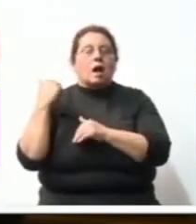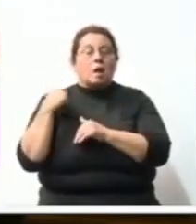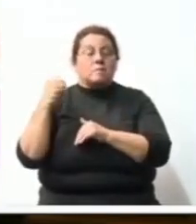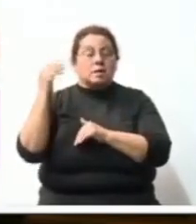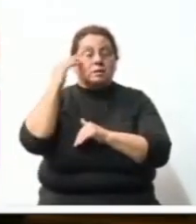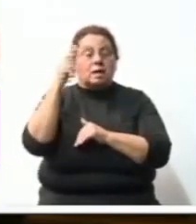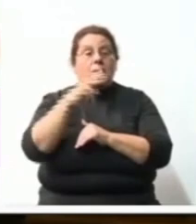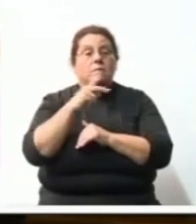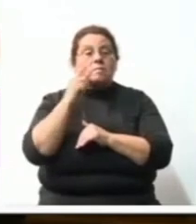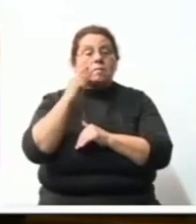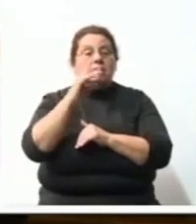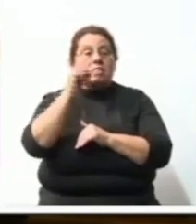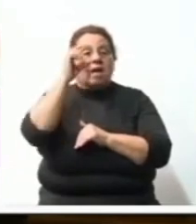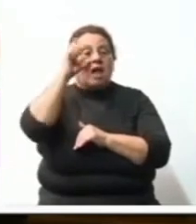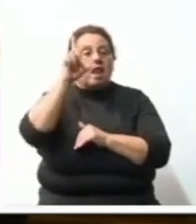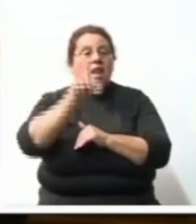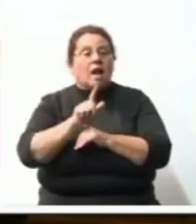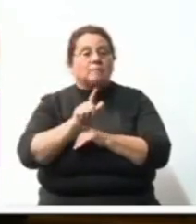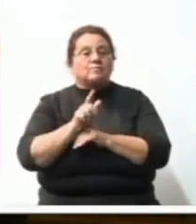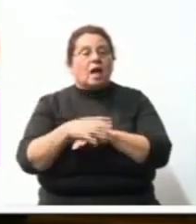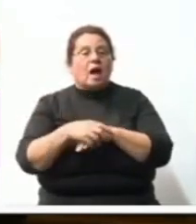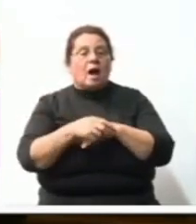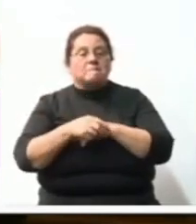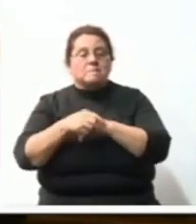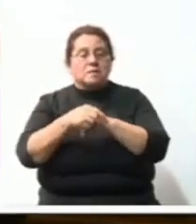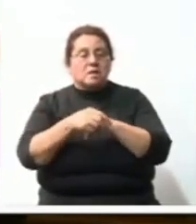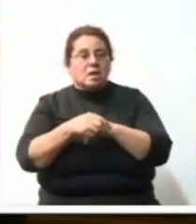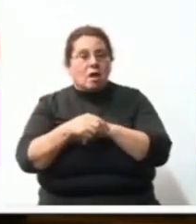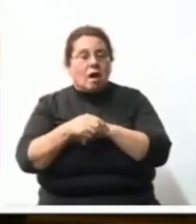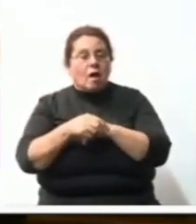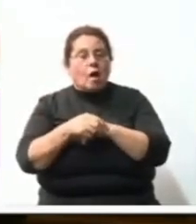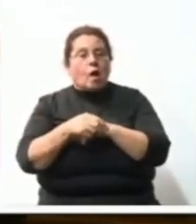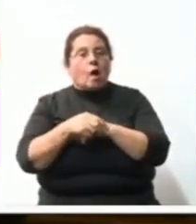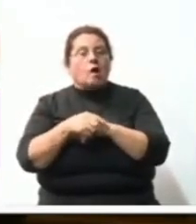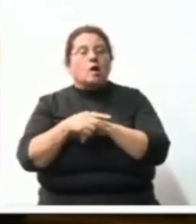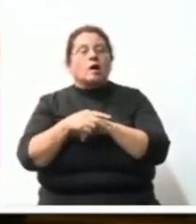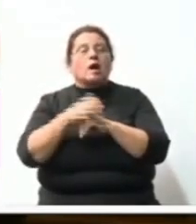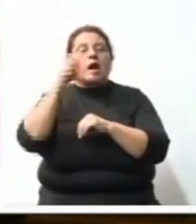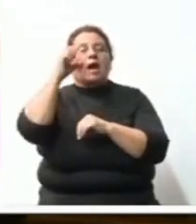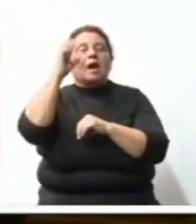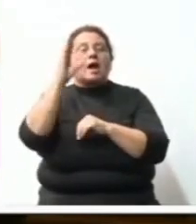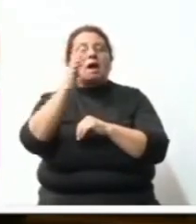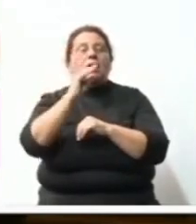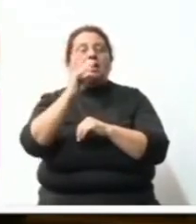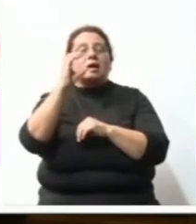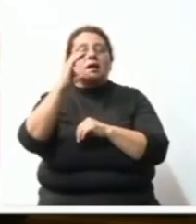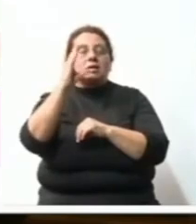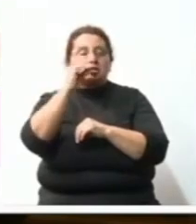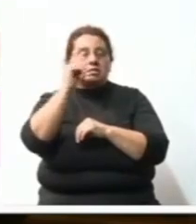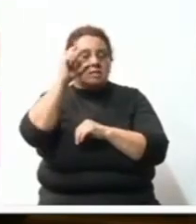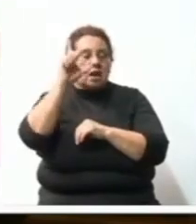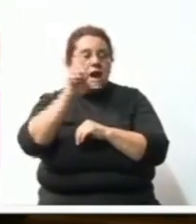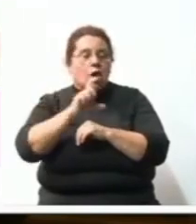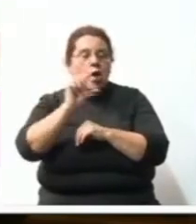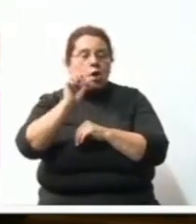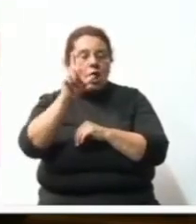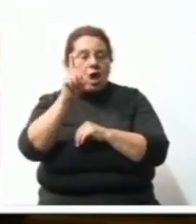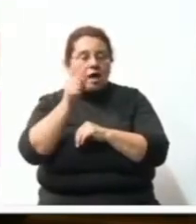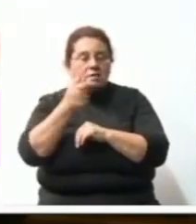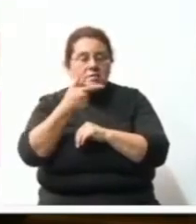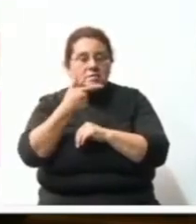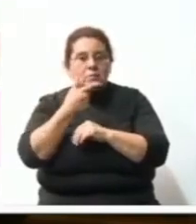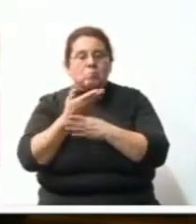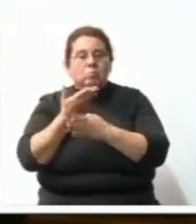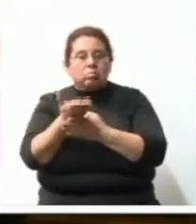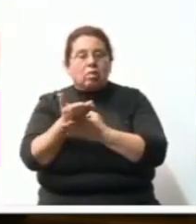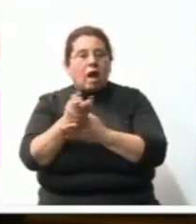estaba en el círculo íntimo de chocolasco como se demostró en sus cuadernos salió a